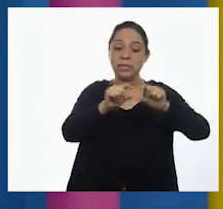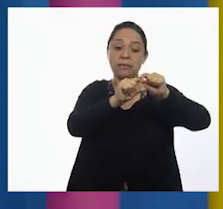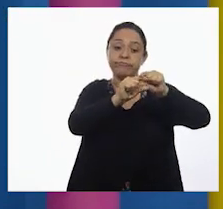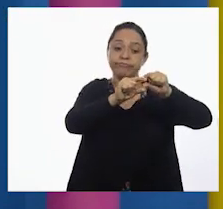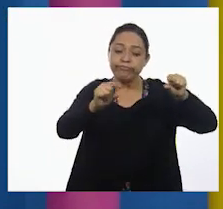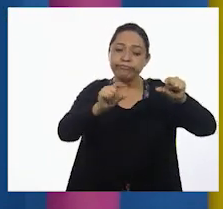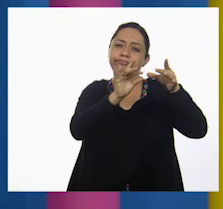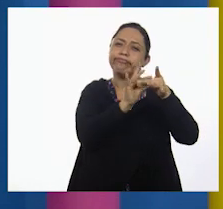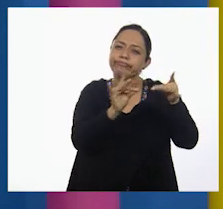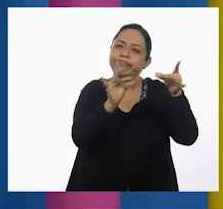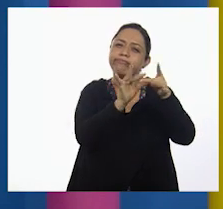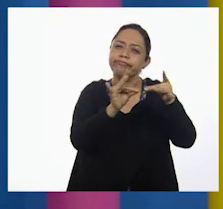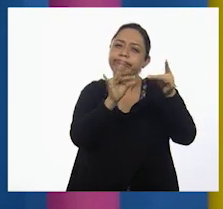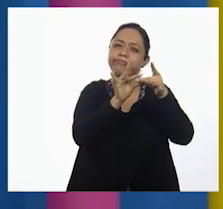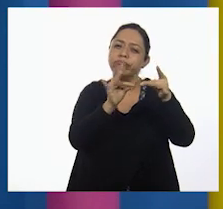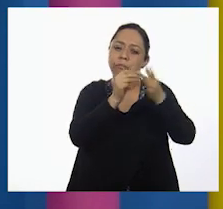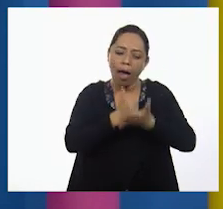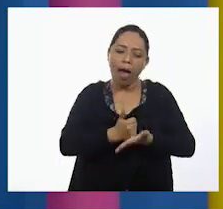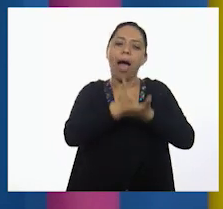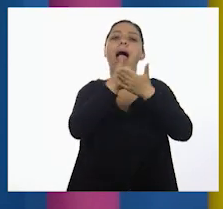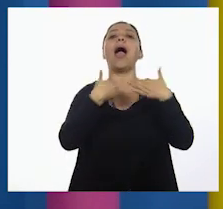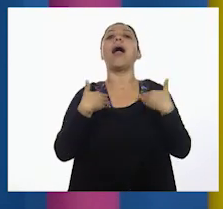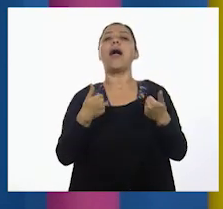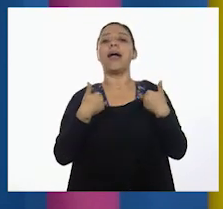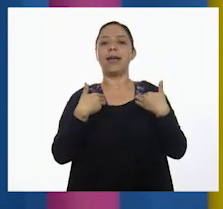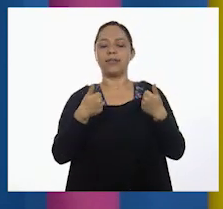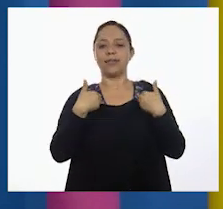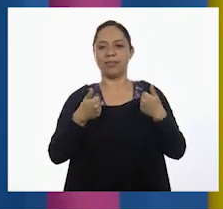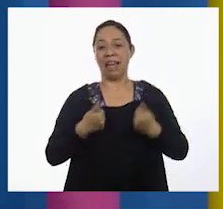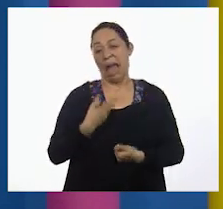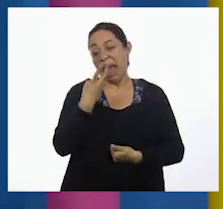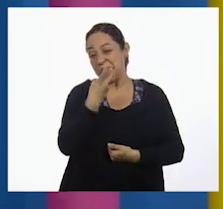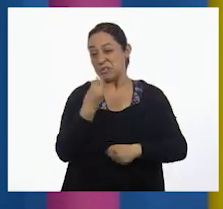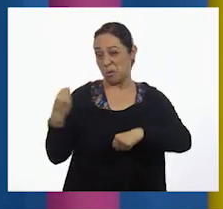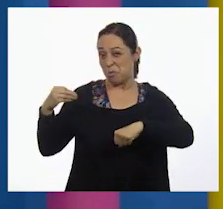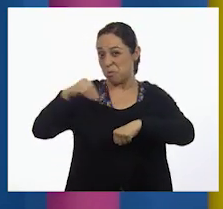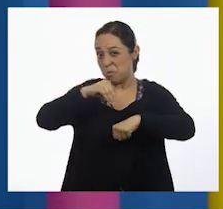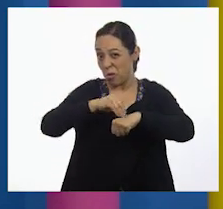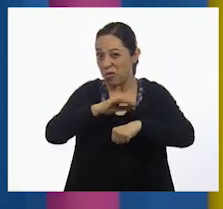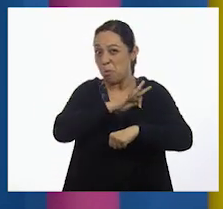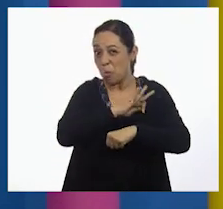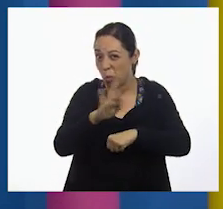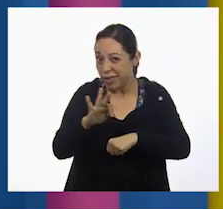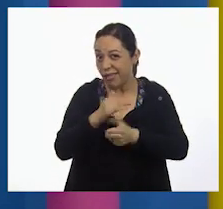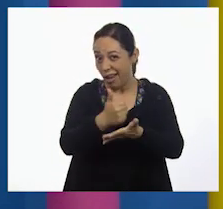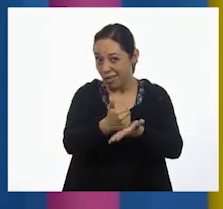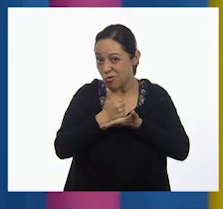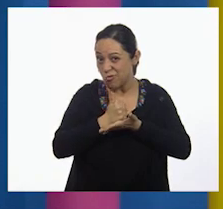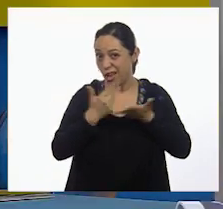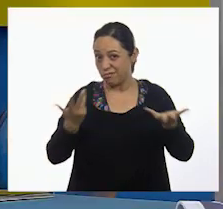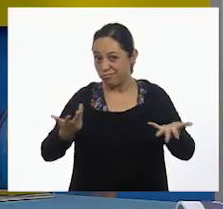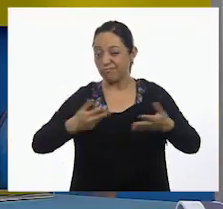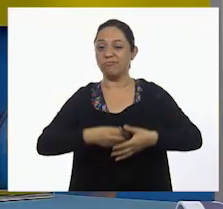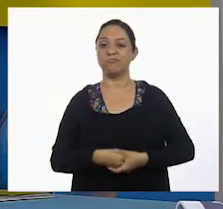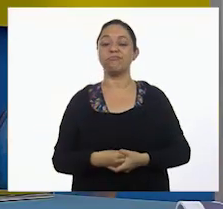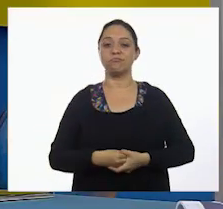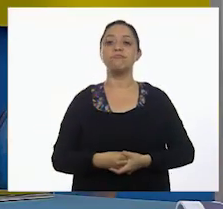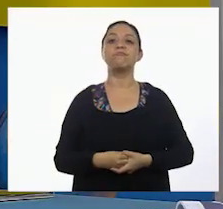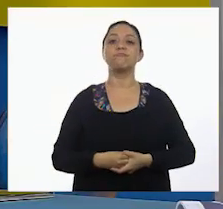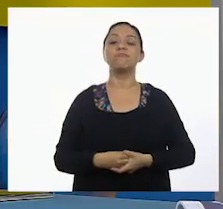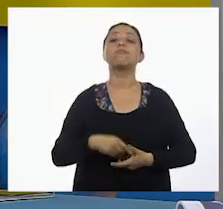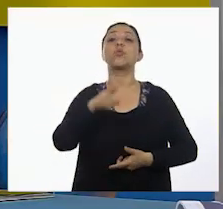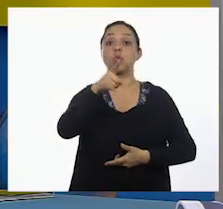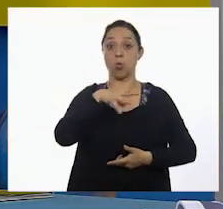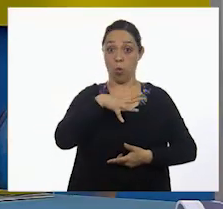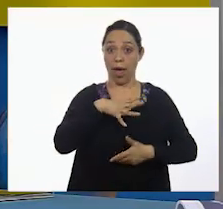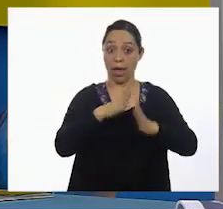explicación que también nos ayuda un poco más a entender. Entonces, eso también podría en ocasiones ayudar. Muy bien, entonces si tú tienes tu